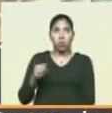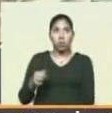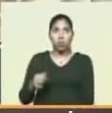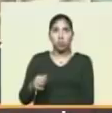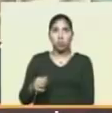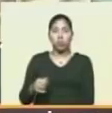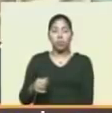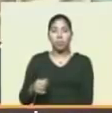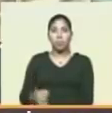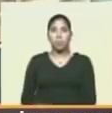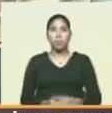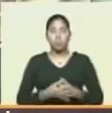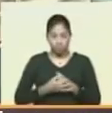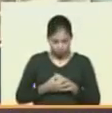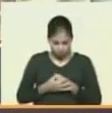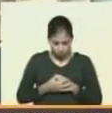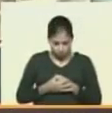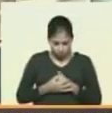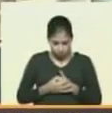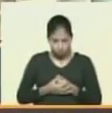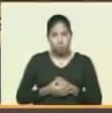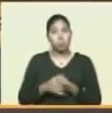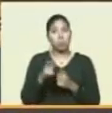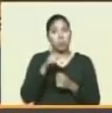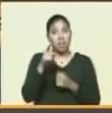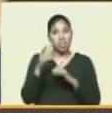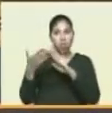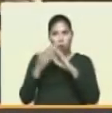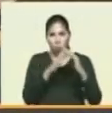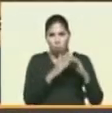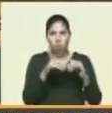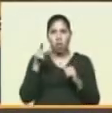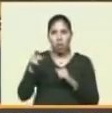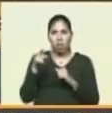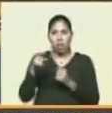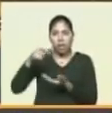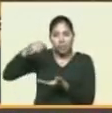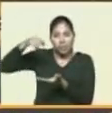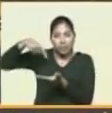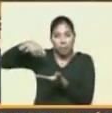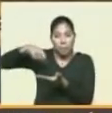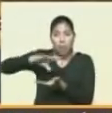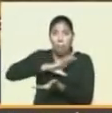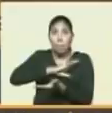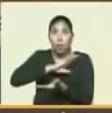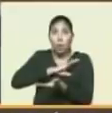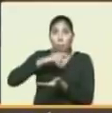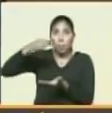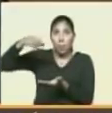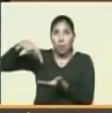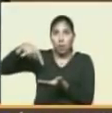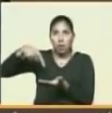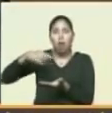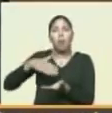zamoranos y las comunas que allí hacen vida, con sus semillas autóctonas, podamos llevarlo